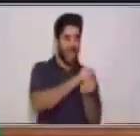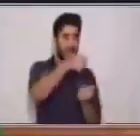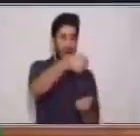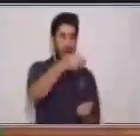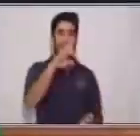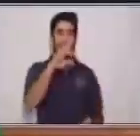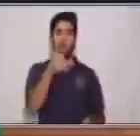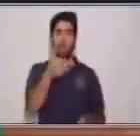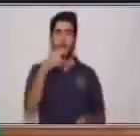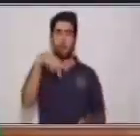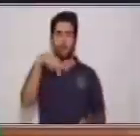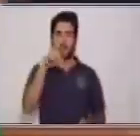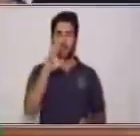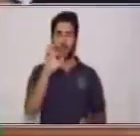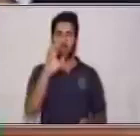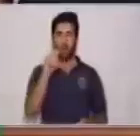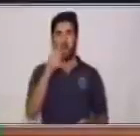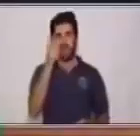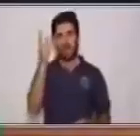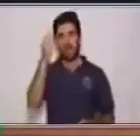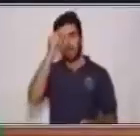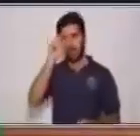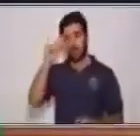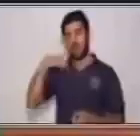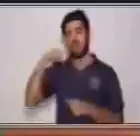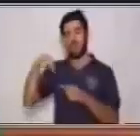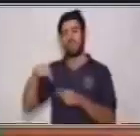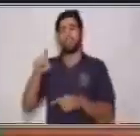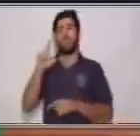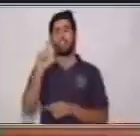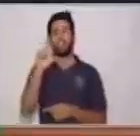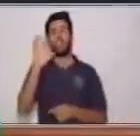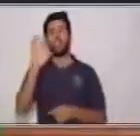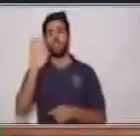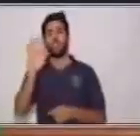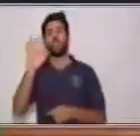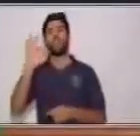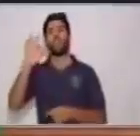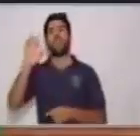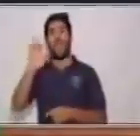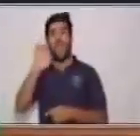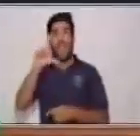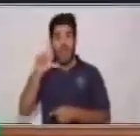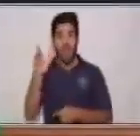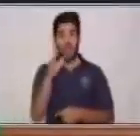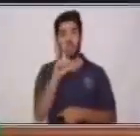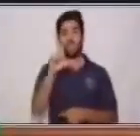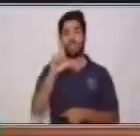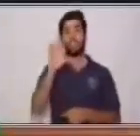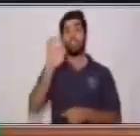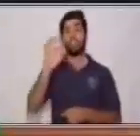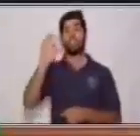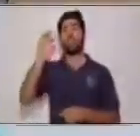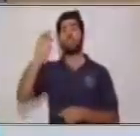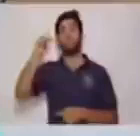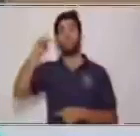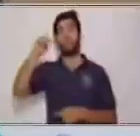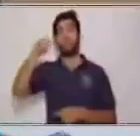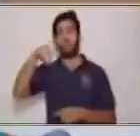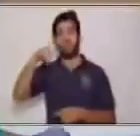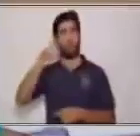voy a leer la historia del chom, es un mito, el chom, y tú vas a determinar de qué animal te estoy